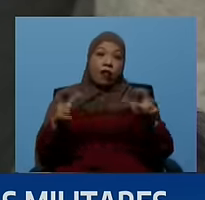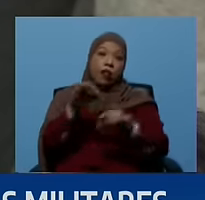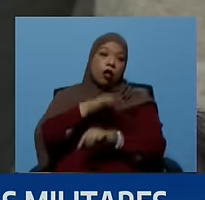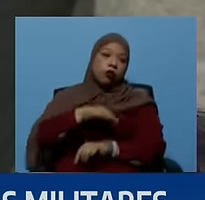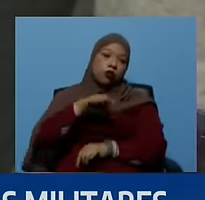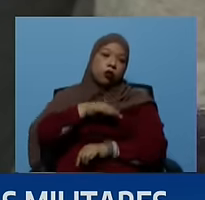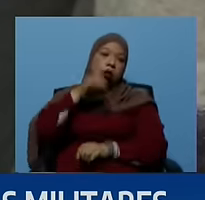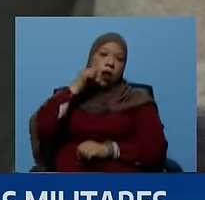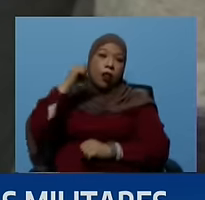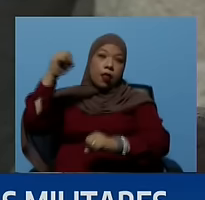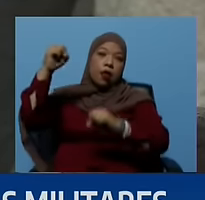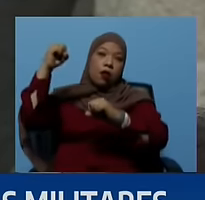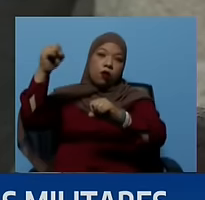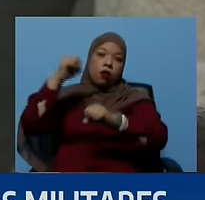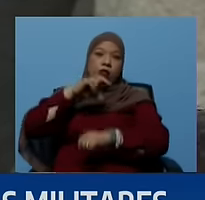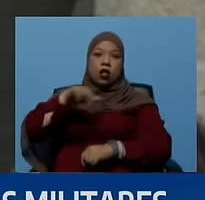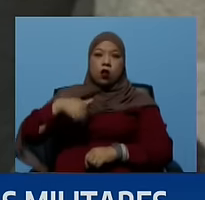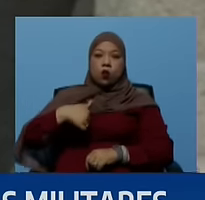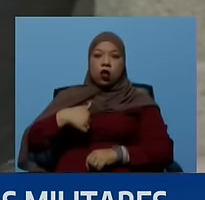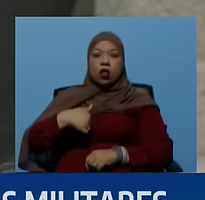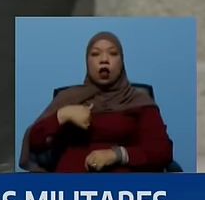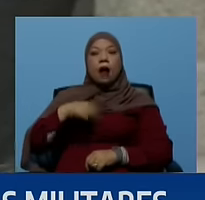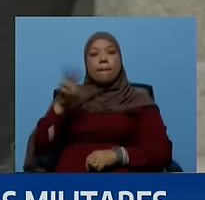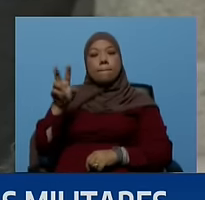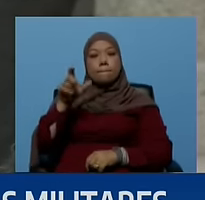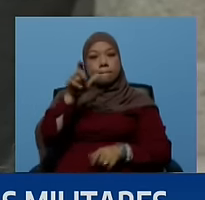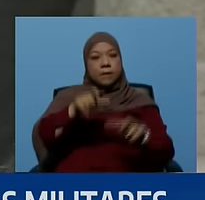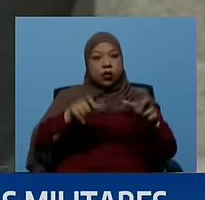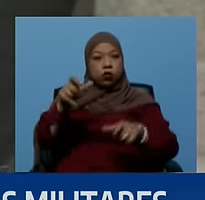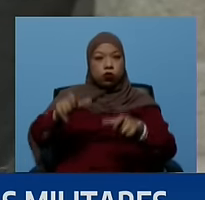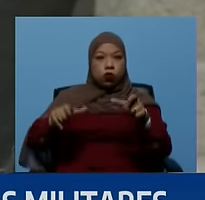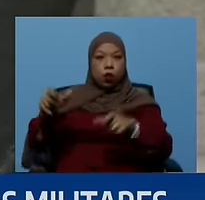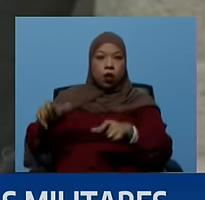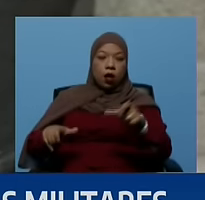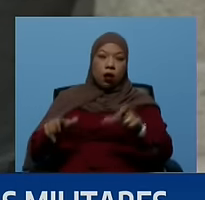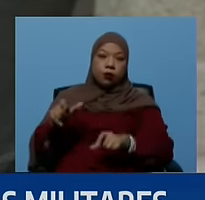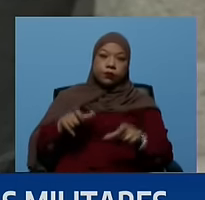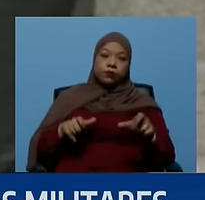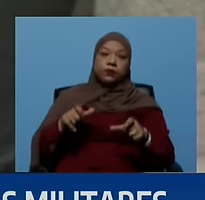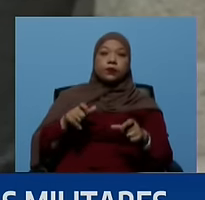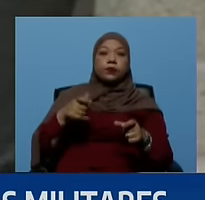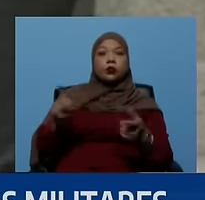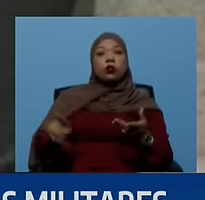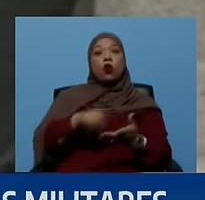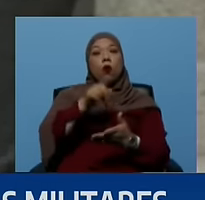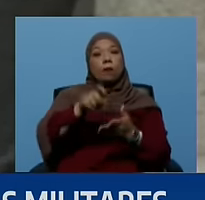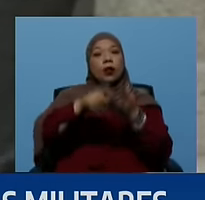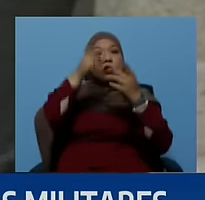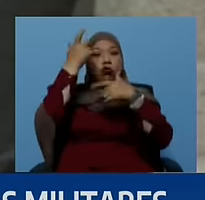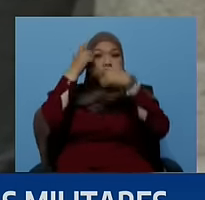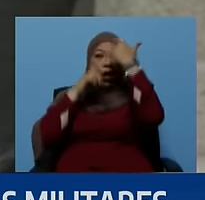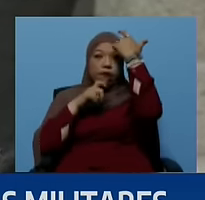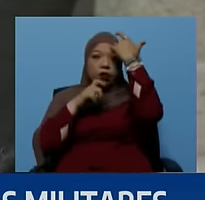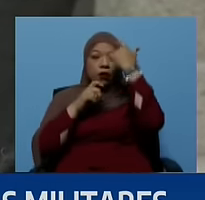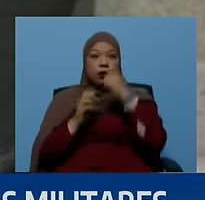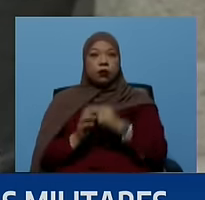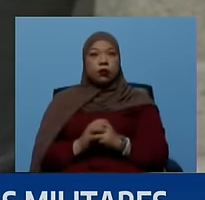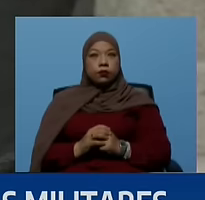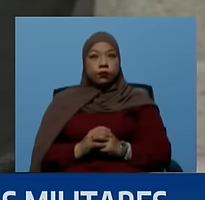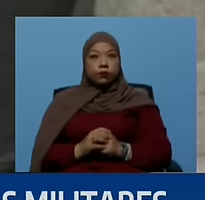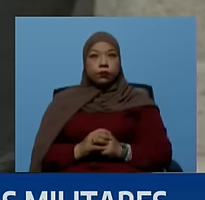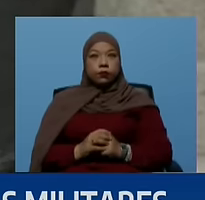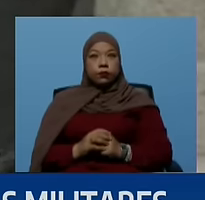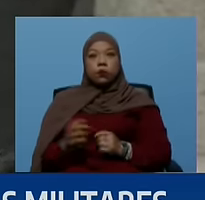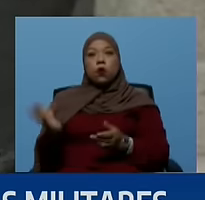soberanista de nuestra sociedad pues así que siempre será completo y por eso el comandante Hugo chá vez nos